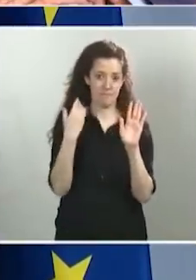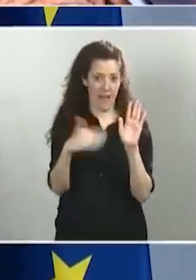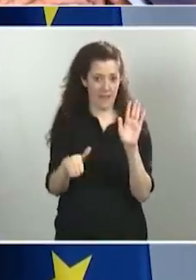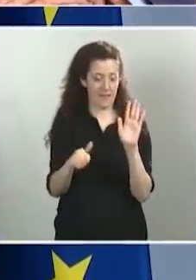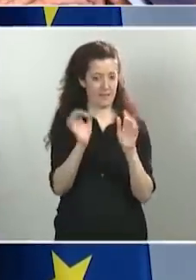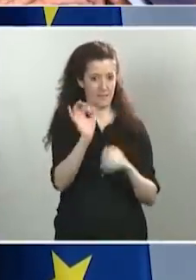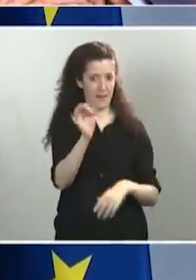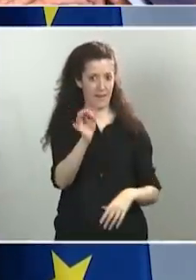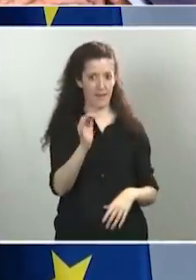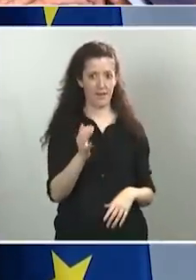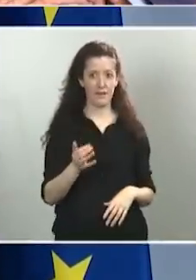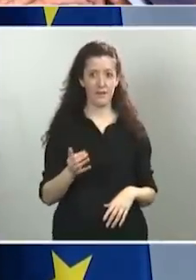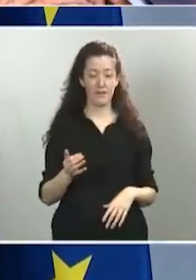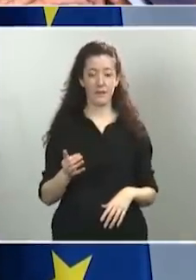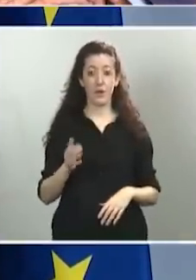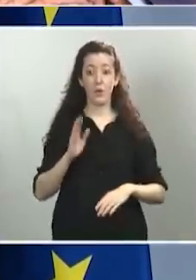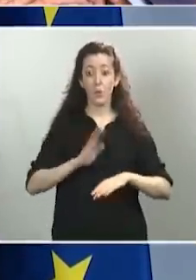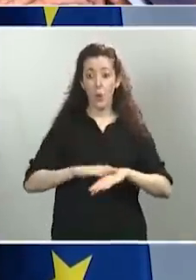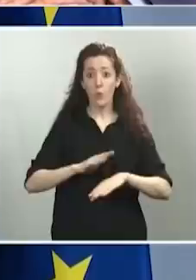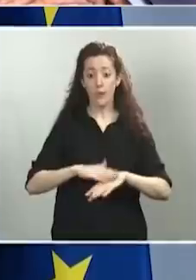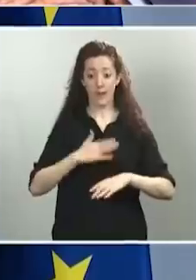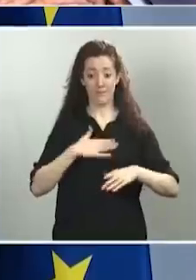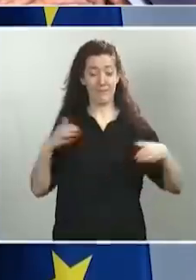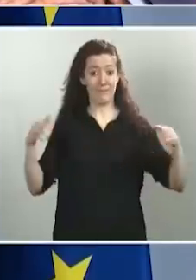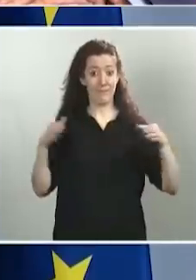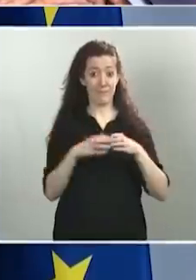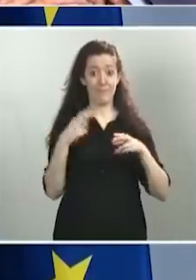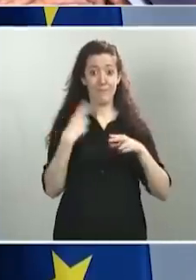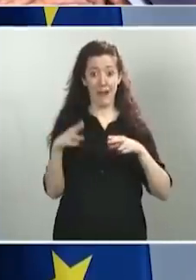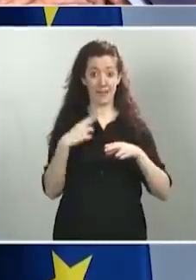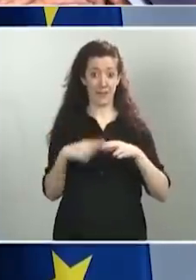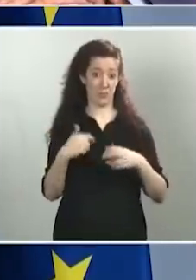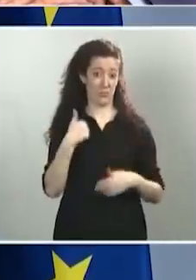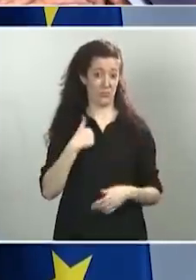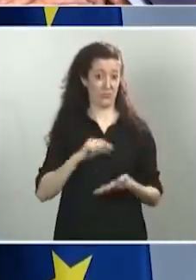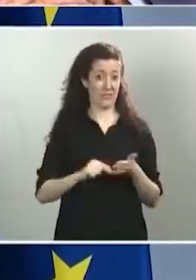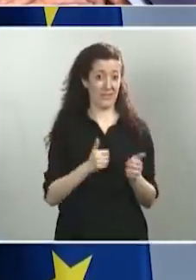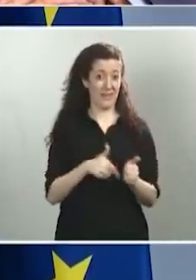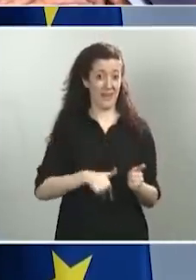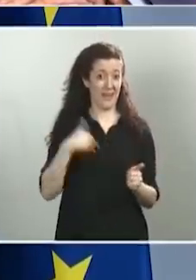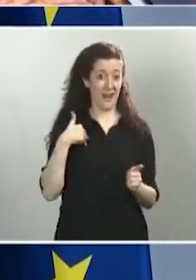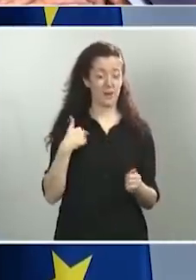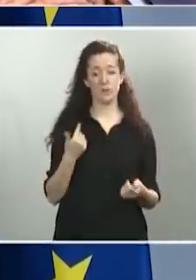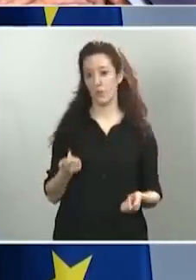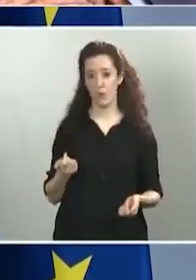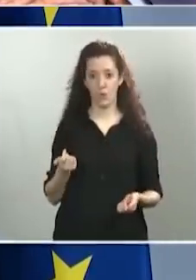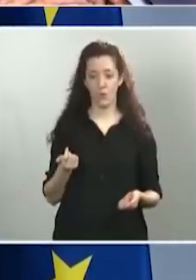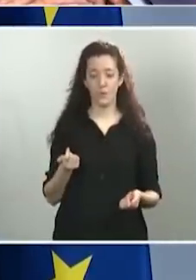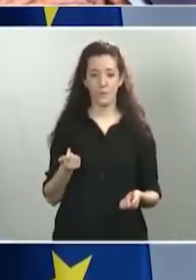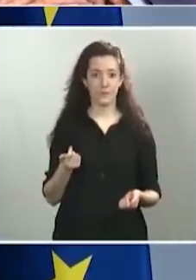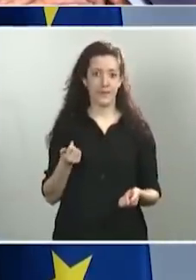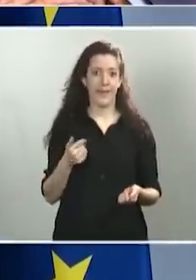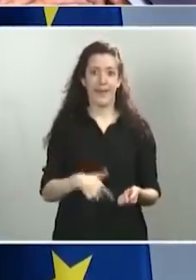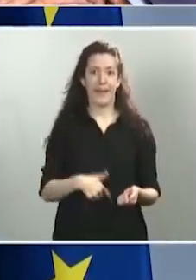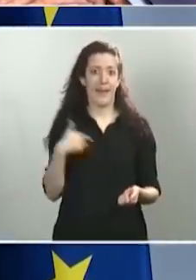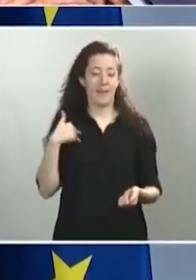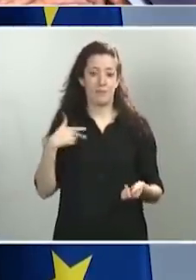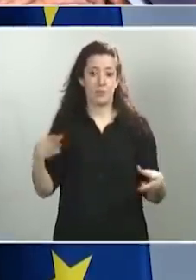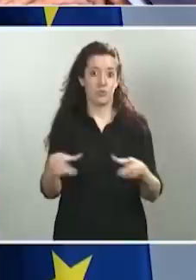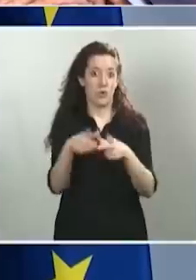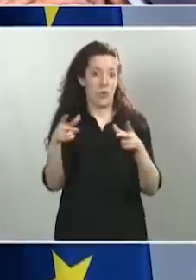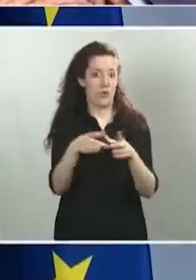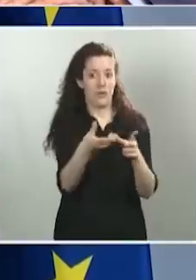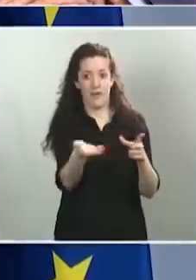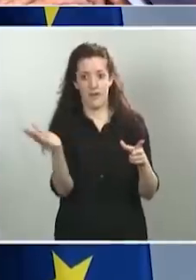normalidad, y esto, regímenes que sigue Pablo Iglesias, que sigue Alberto Garzón, que siguen muchos de estos miembros del gobierno, aprovechan estas